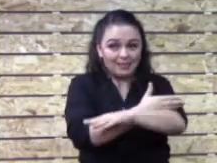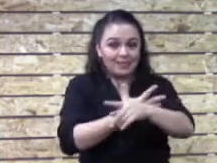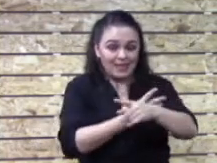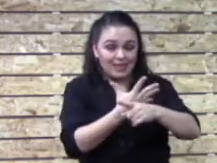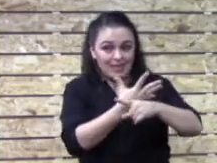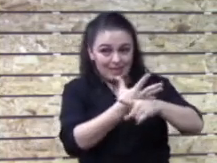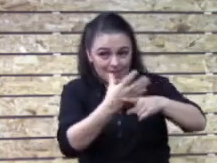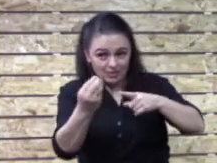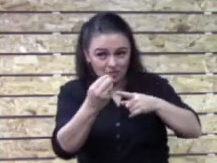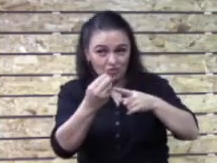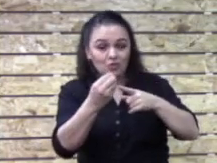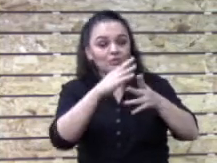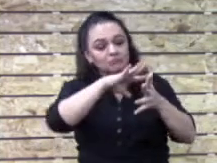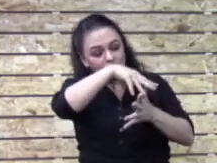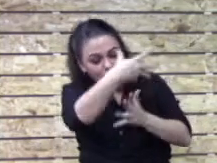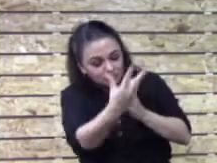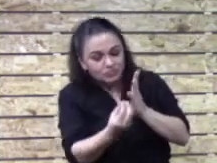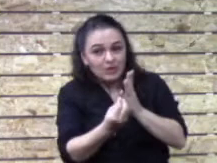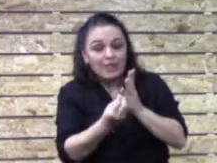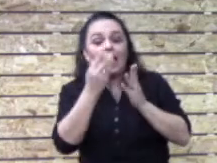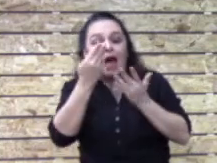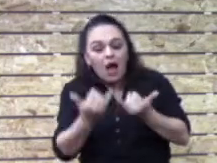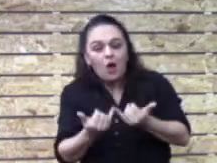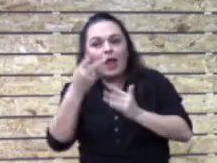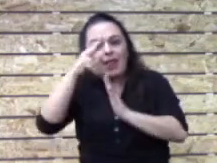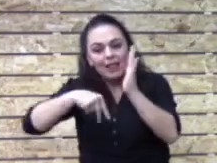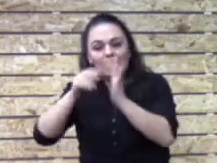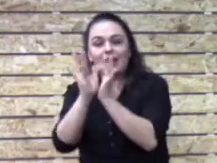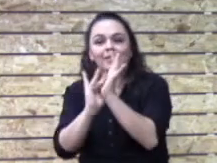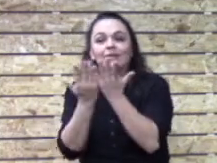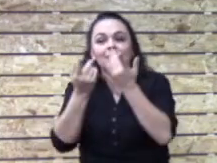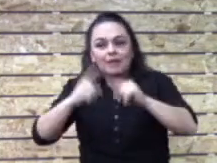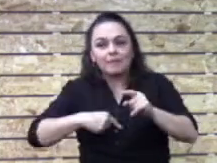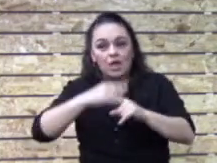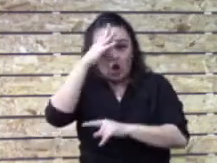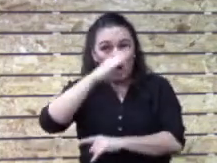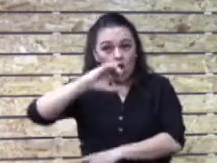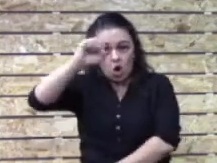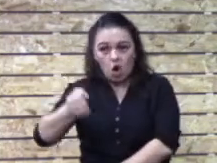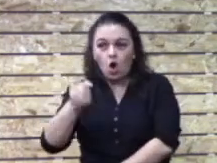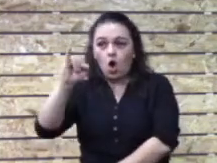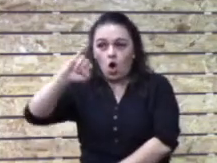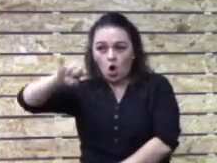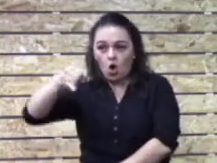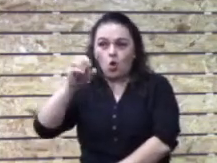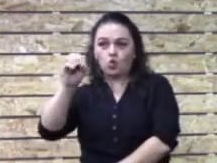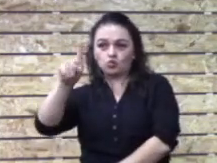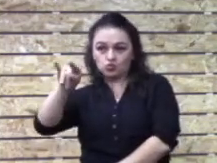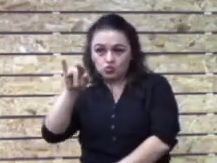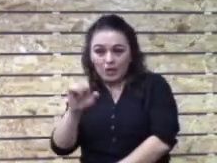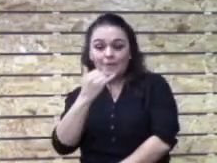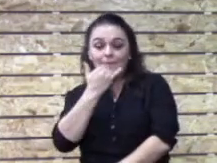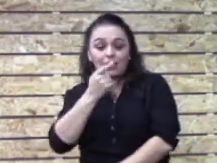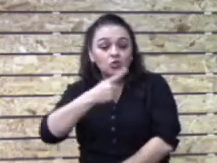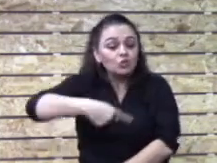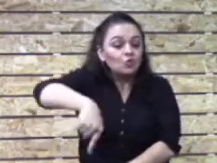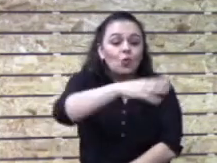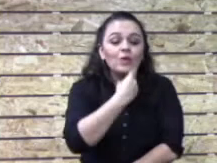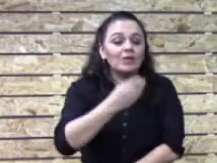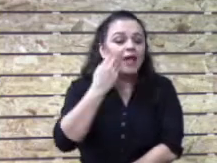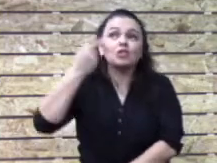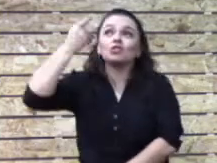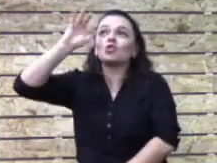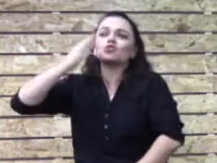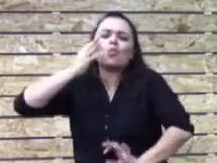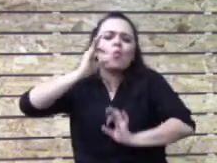son llevados a la tierra por brazo poderoso de Dios, y ellos han sido guardados y protegidos, cuidados como